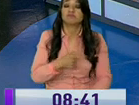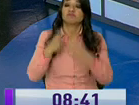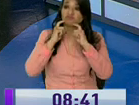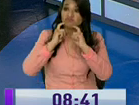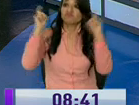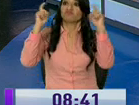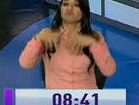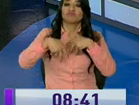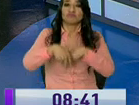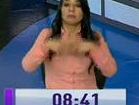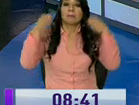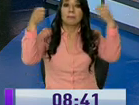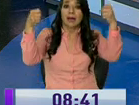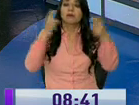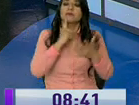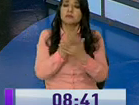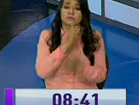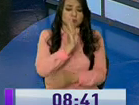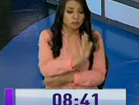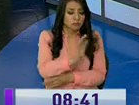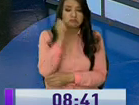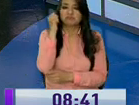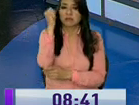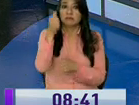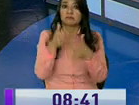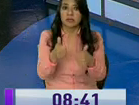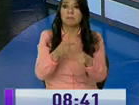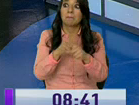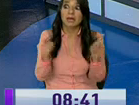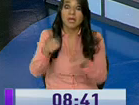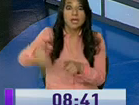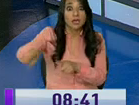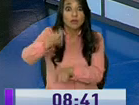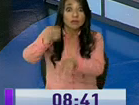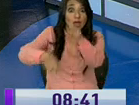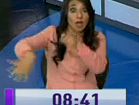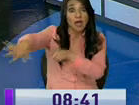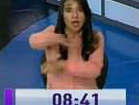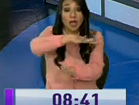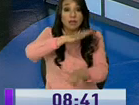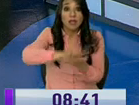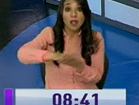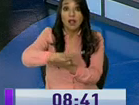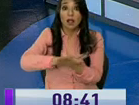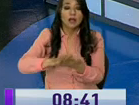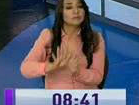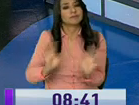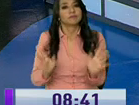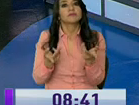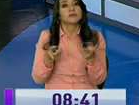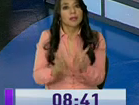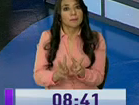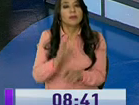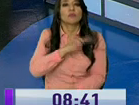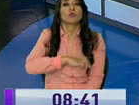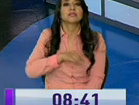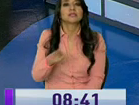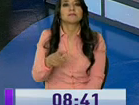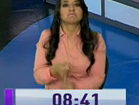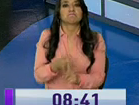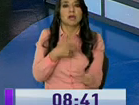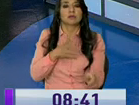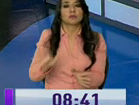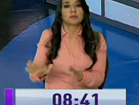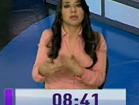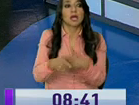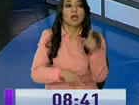declararse en paro. Su derecho está muy bien, pero no la afectación al resto. Y lo peor es que está afectando también al sistema de transporte municipal. Vemos que están